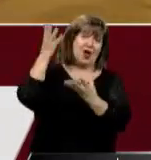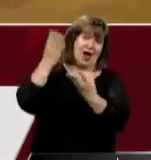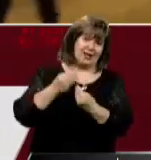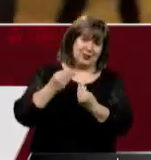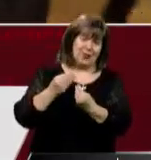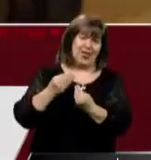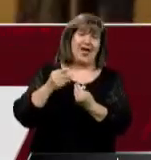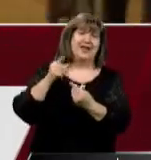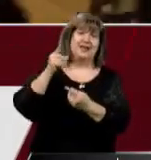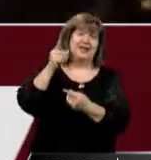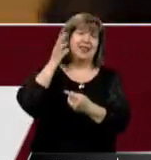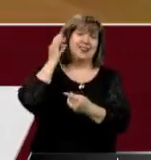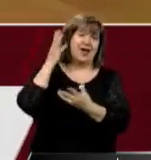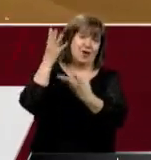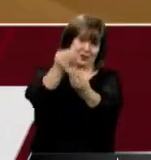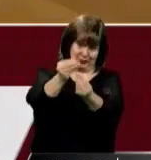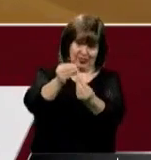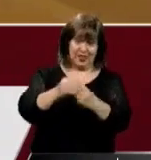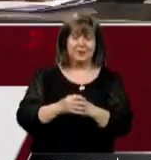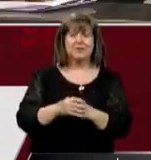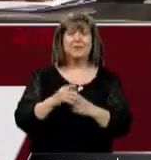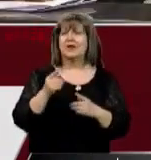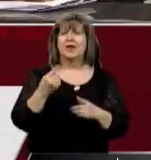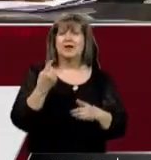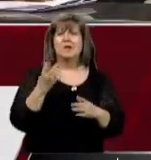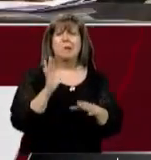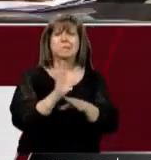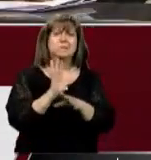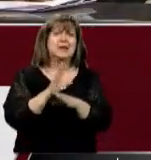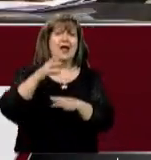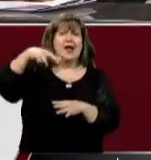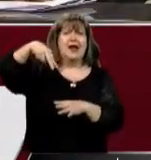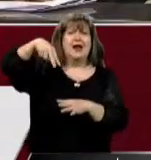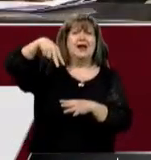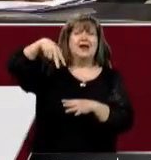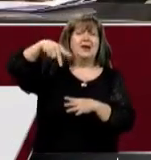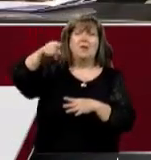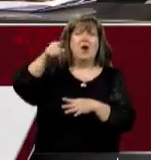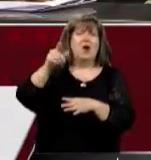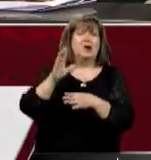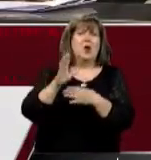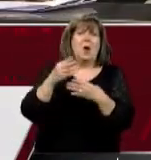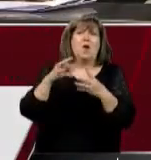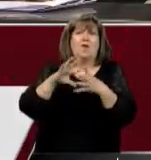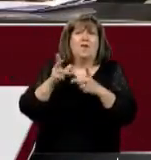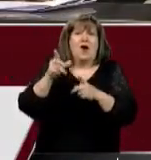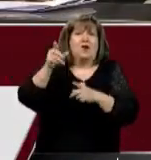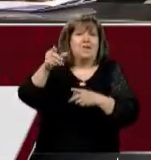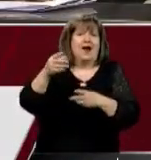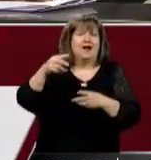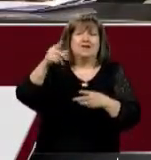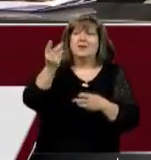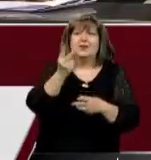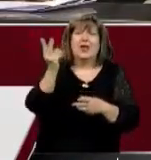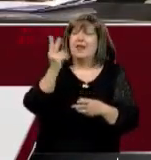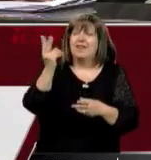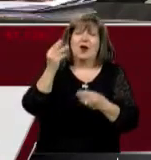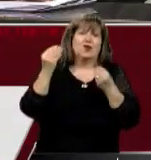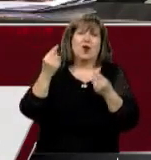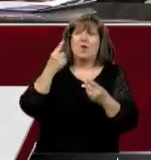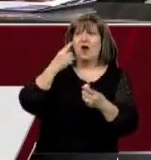Del Diego seguro. Bueno, ¿cuál es la característica del napolitano? Para conocer, ya que los tenemos a ustedes dos, son de ahí. ¿Cómo es